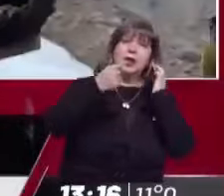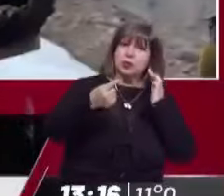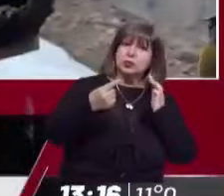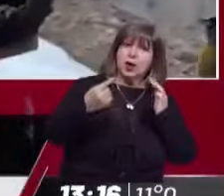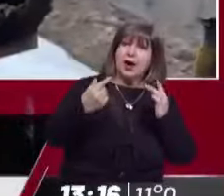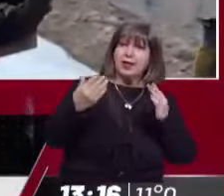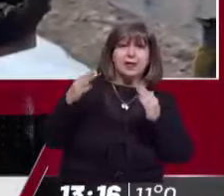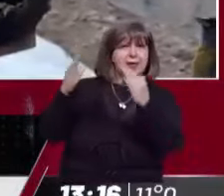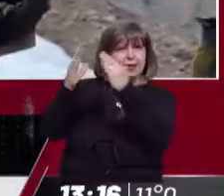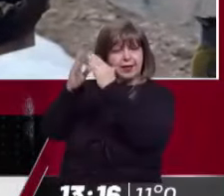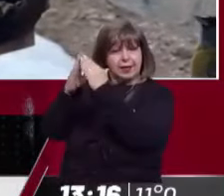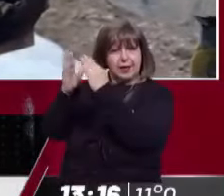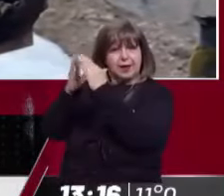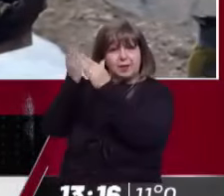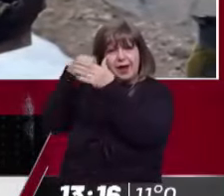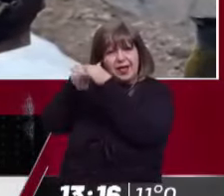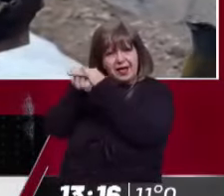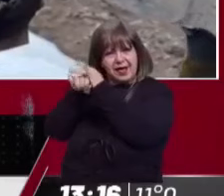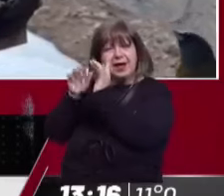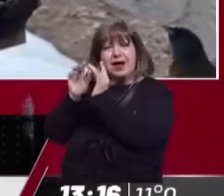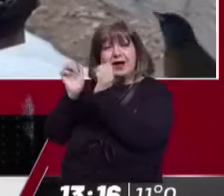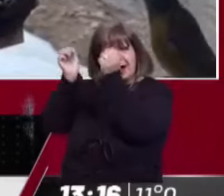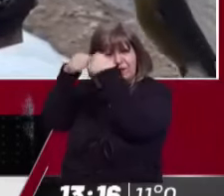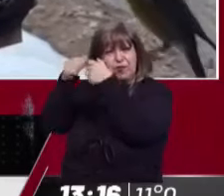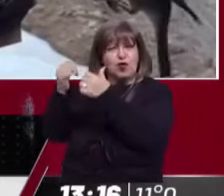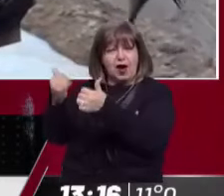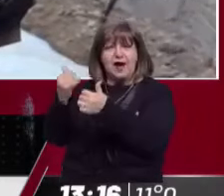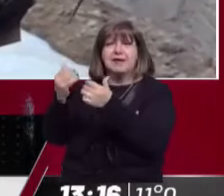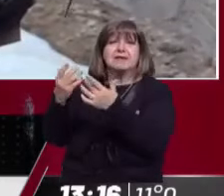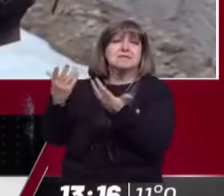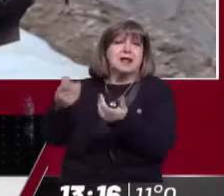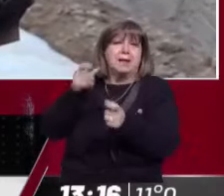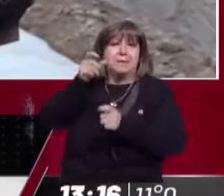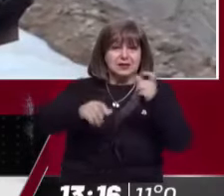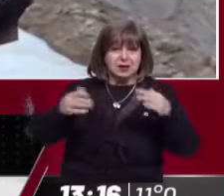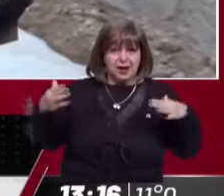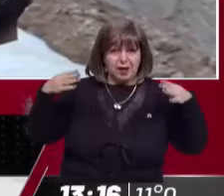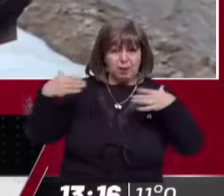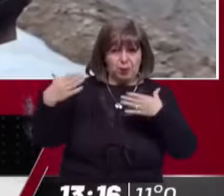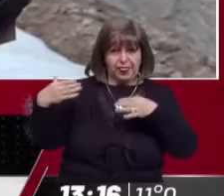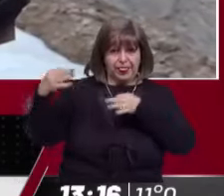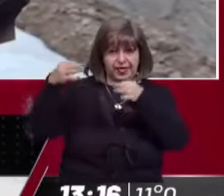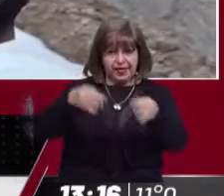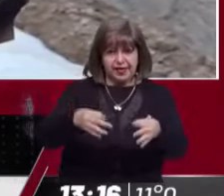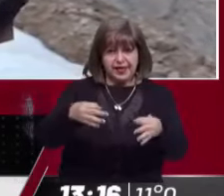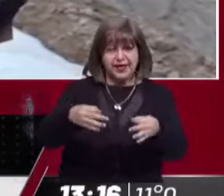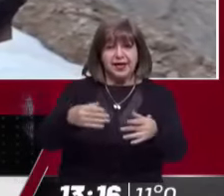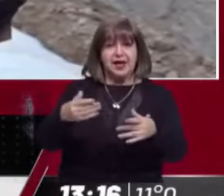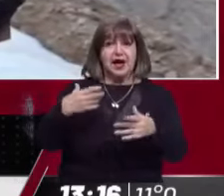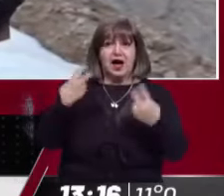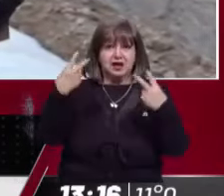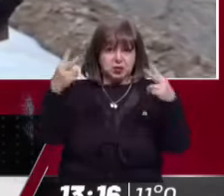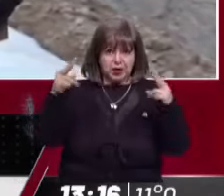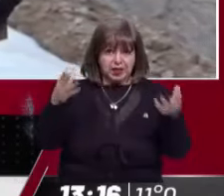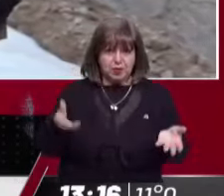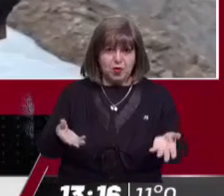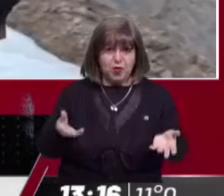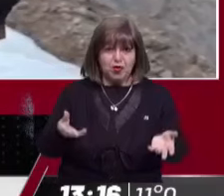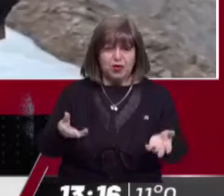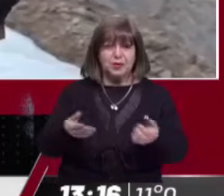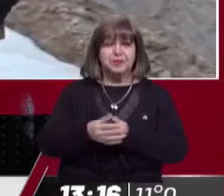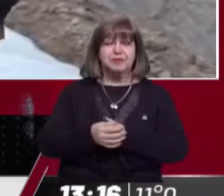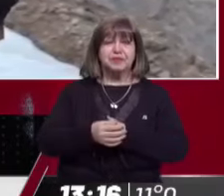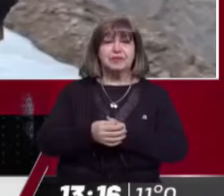hay refugios, hay vida, están ustedes, y la gente puede llegar, y decíamos, podemos llegar con nuestros hijos, hay mucho para hacer. Sí,